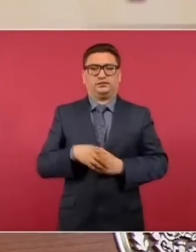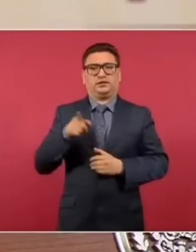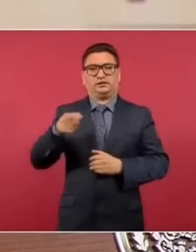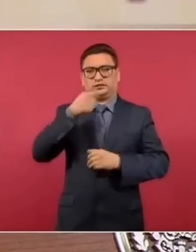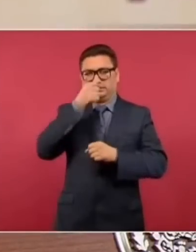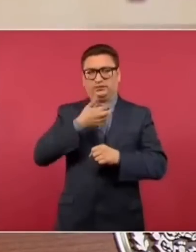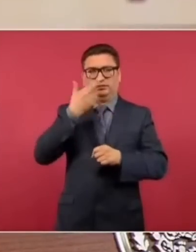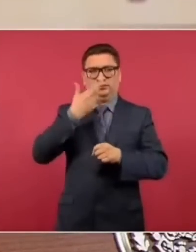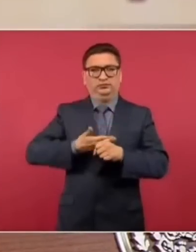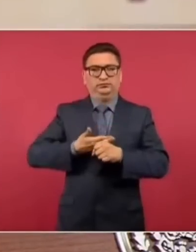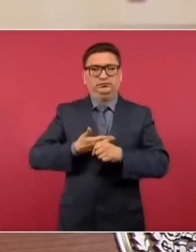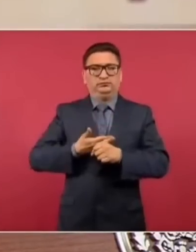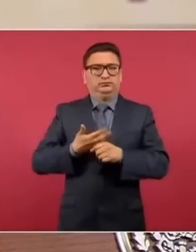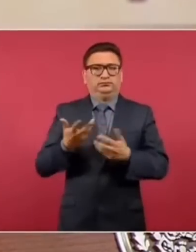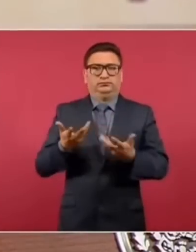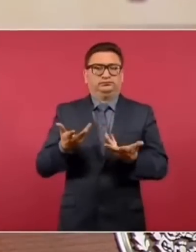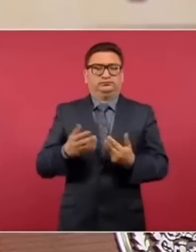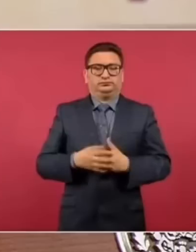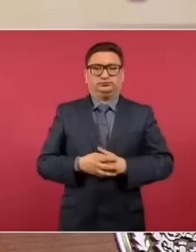secretaría